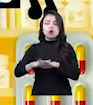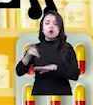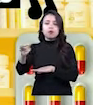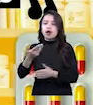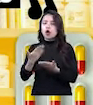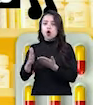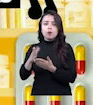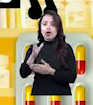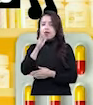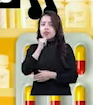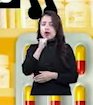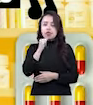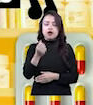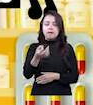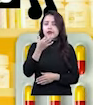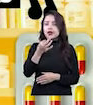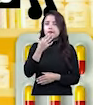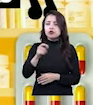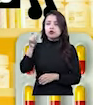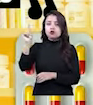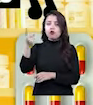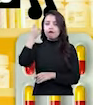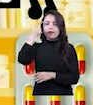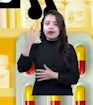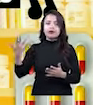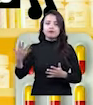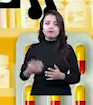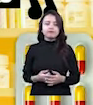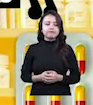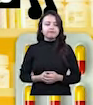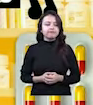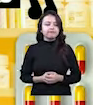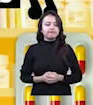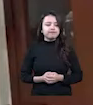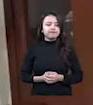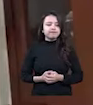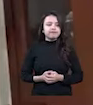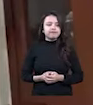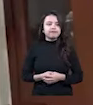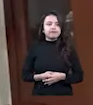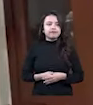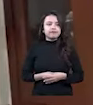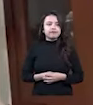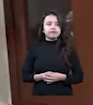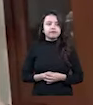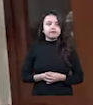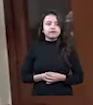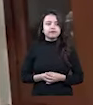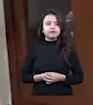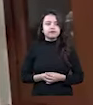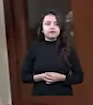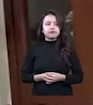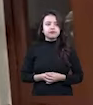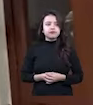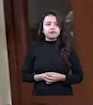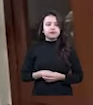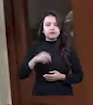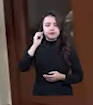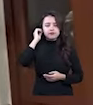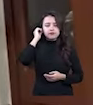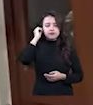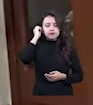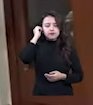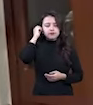tienen ellos con respecto a estas polémicas declaraciones del doctor Rossi. Estamos atravesando por una gran